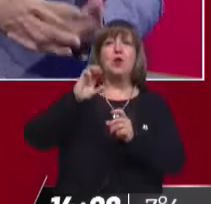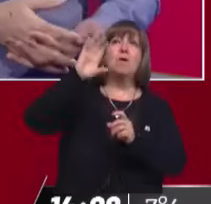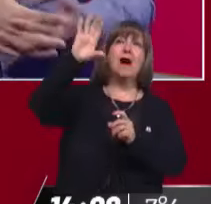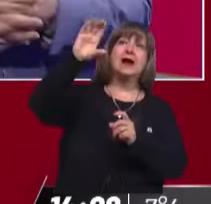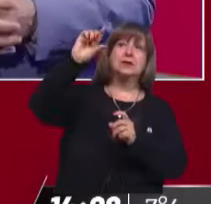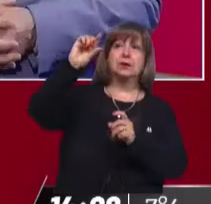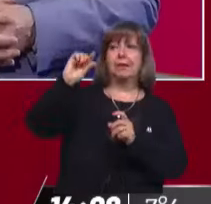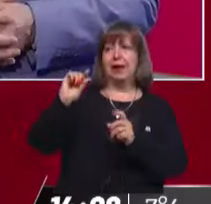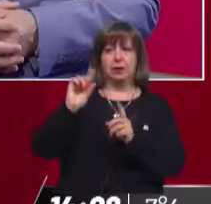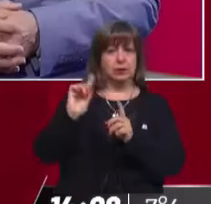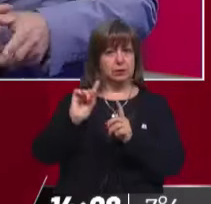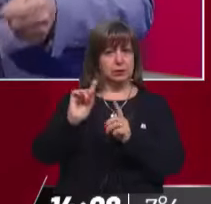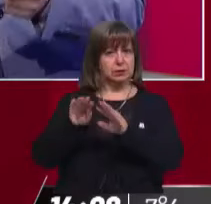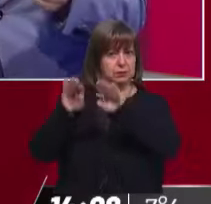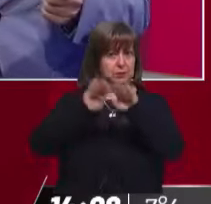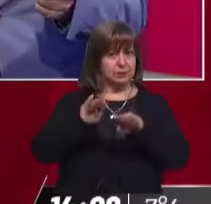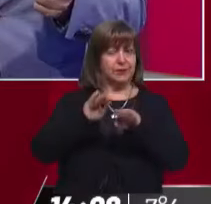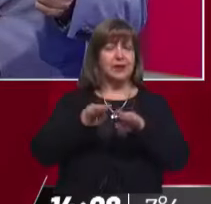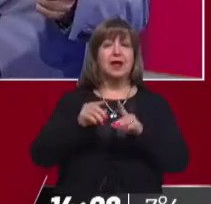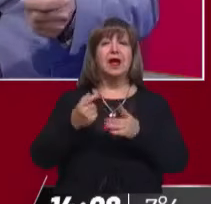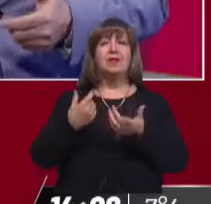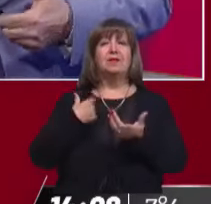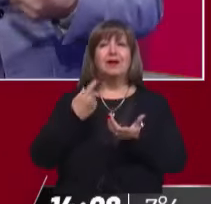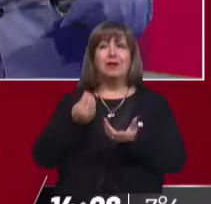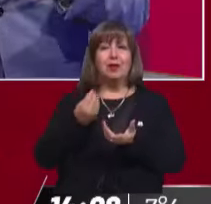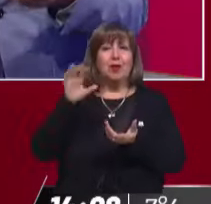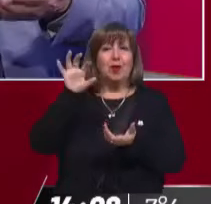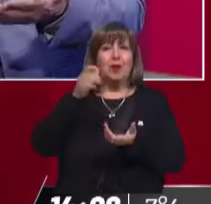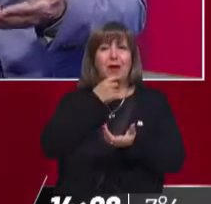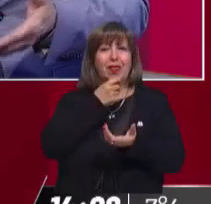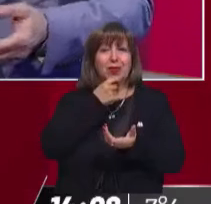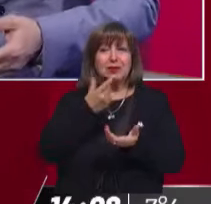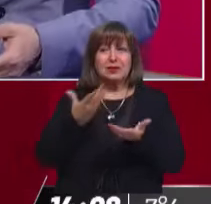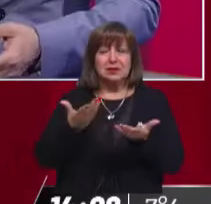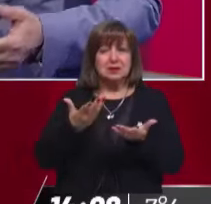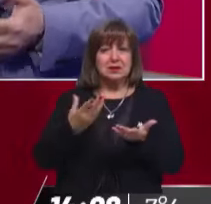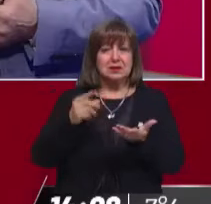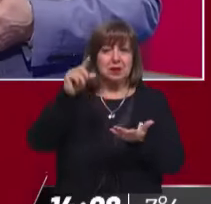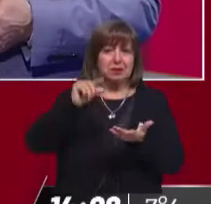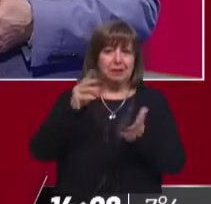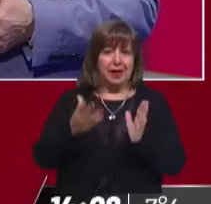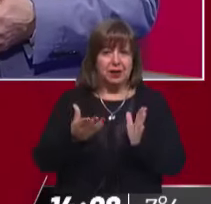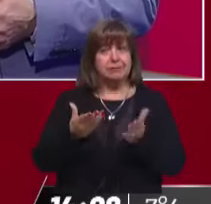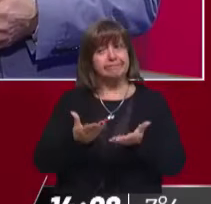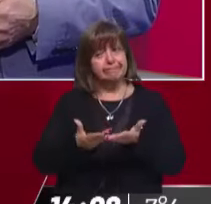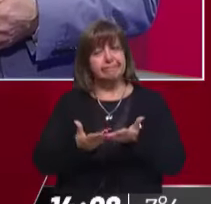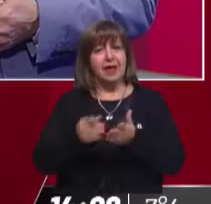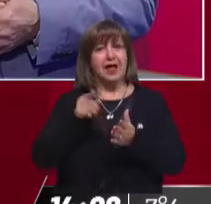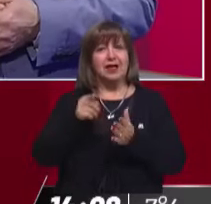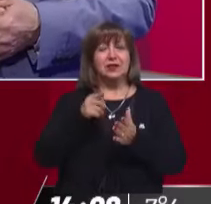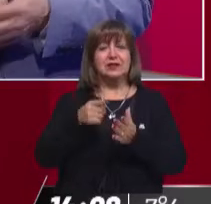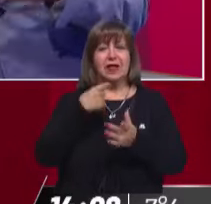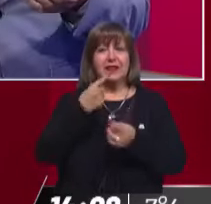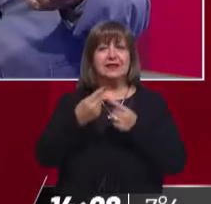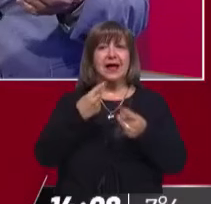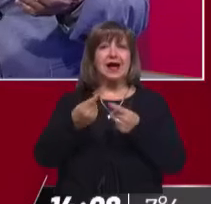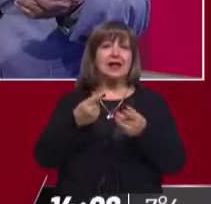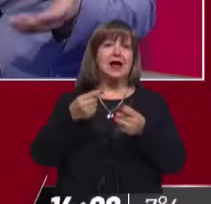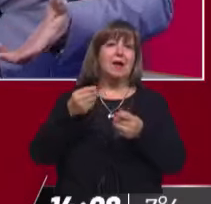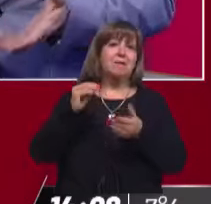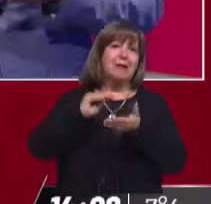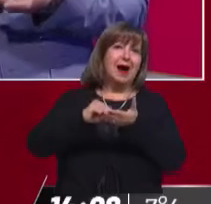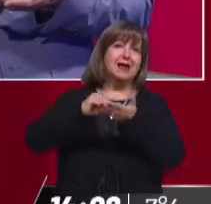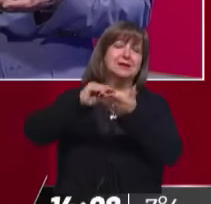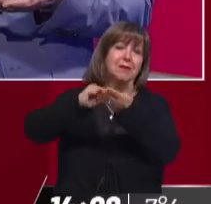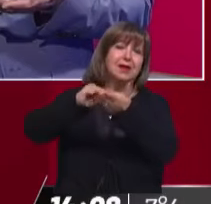caso le perjudica a la provincia de Mendoza en el reparto. Entonces sería bueno una nueva ley. Pero claro, en este sentido hay toda una serie de tributos